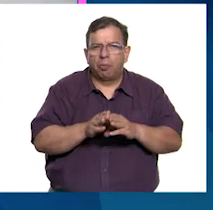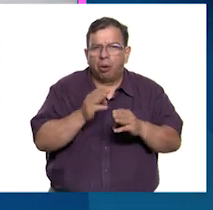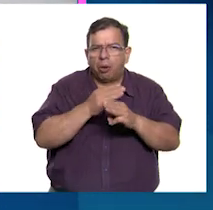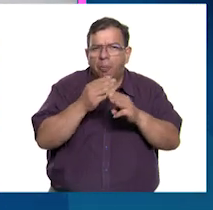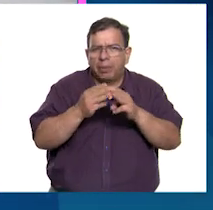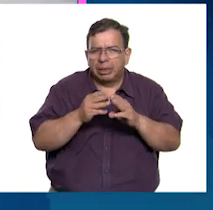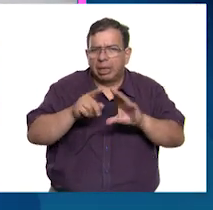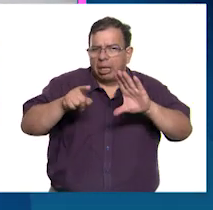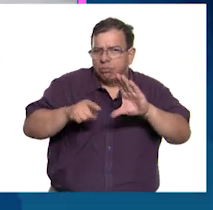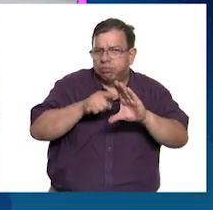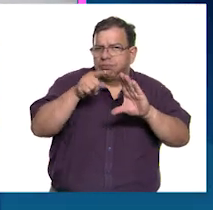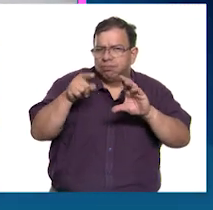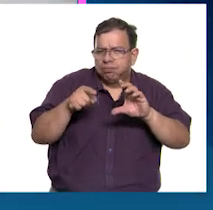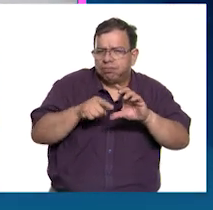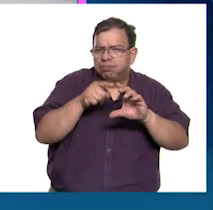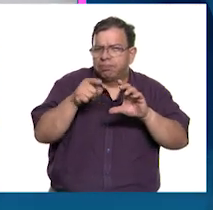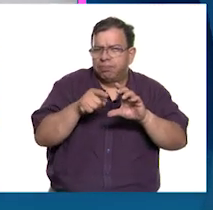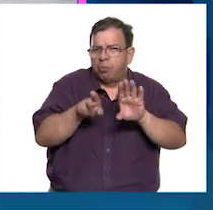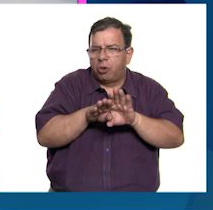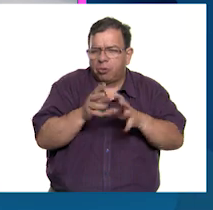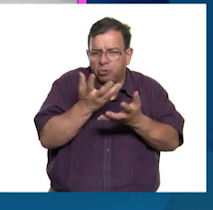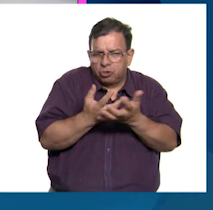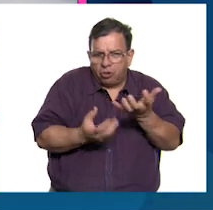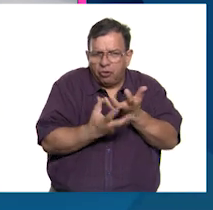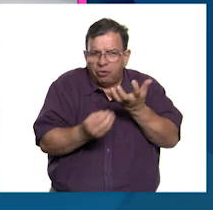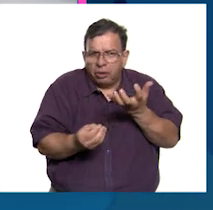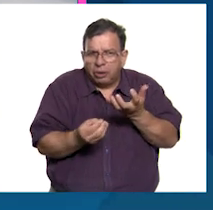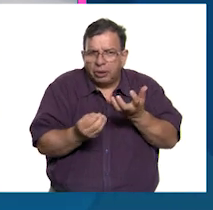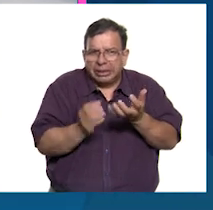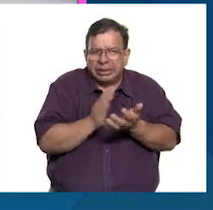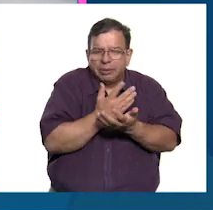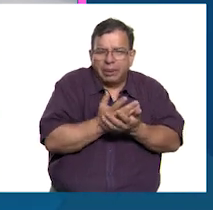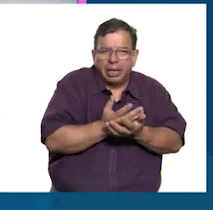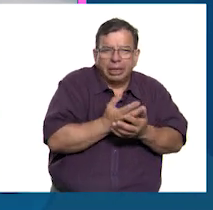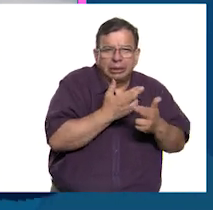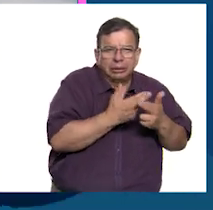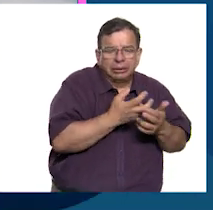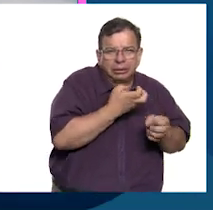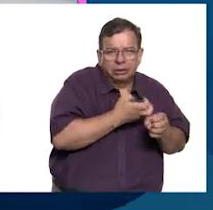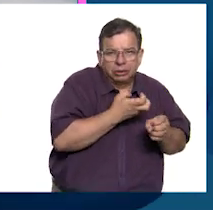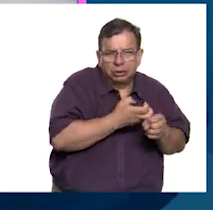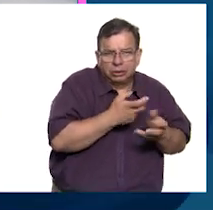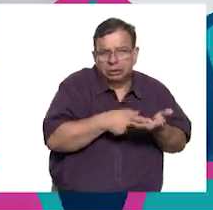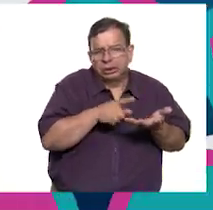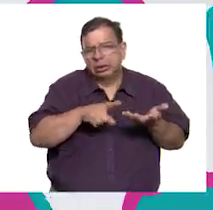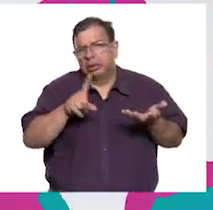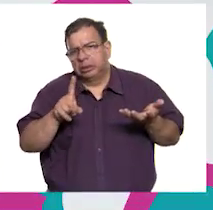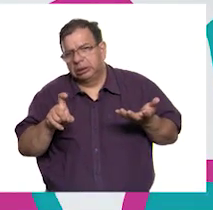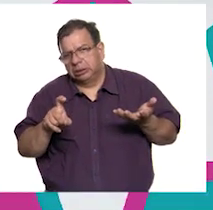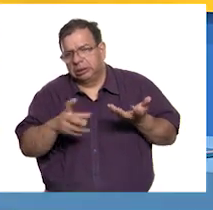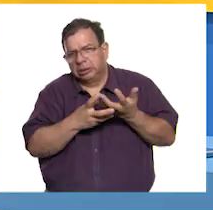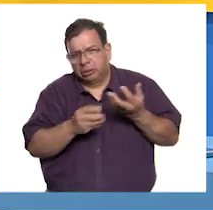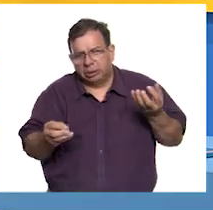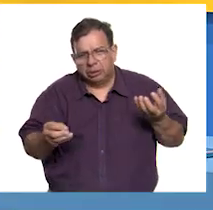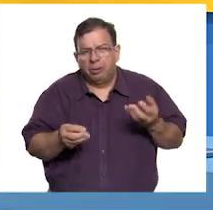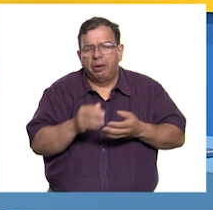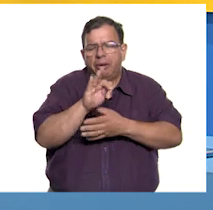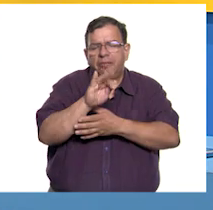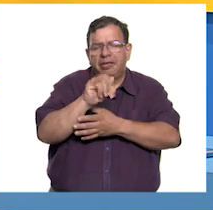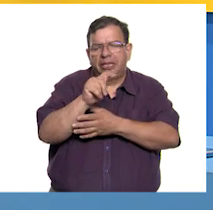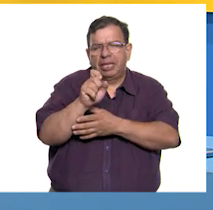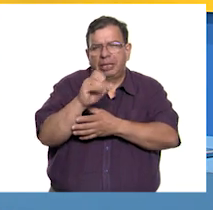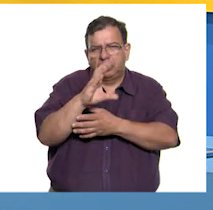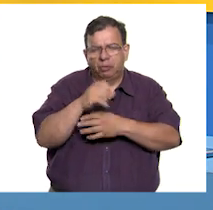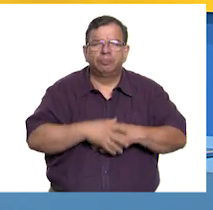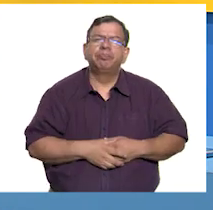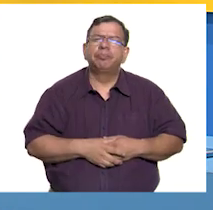reciclados podemos hacer un filtro y separar una mezcla de líquidos y sólidos por medio de la filtración. Así es, María.